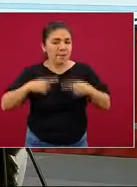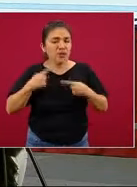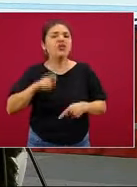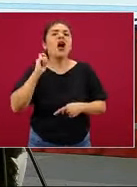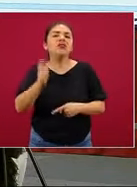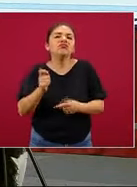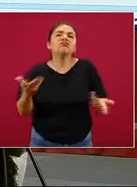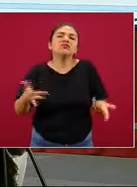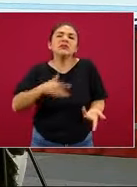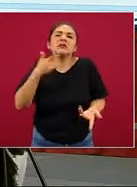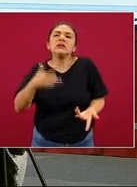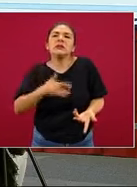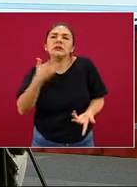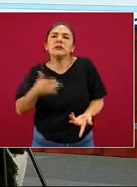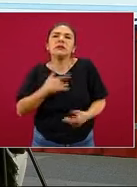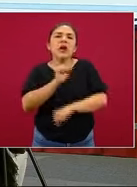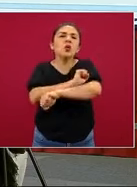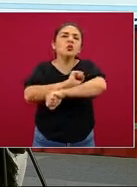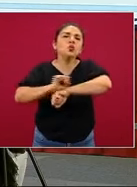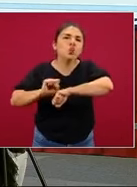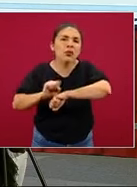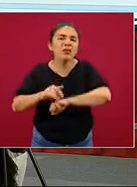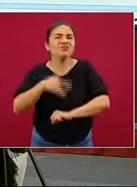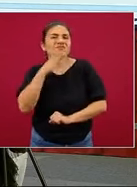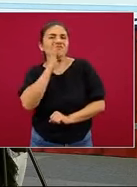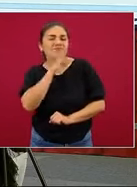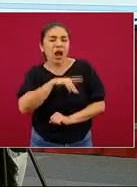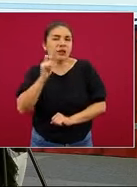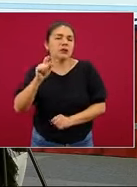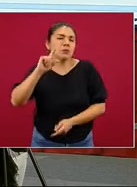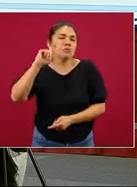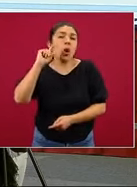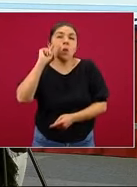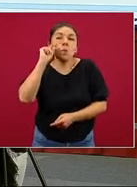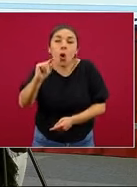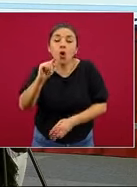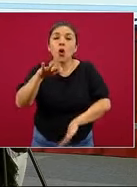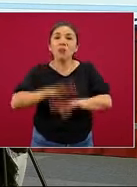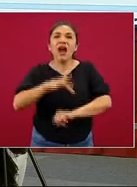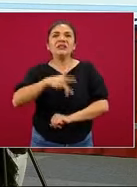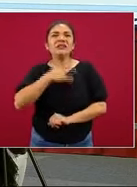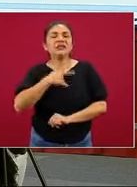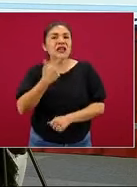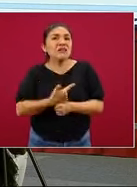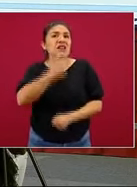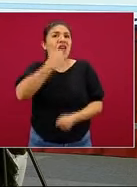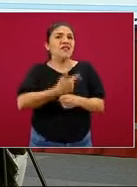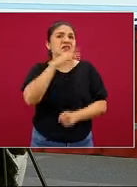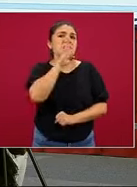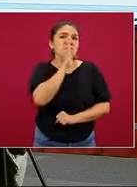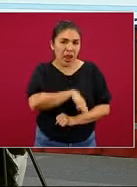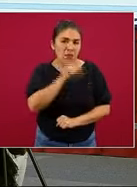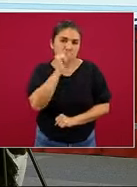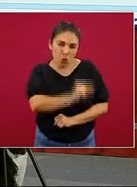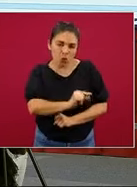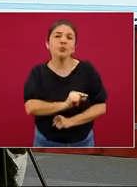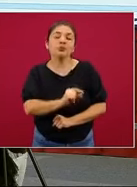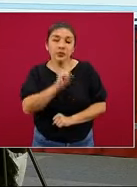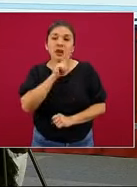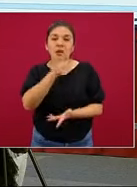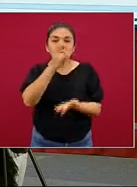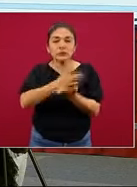cursa con sintomatología leve. Son los menos los que presentan sintomatología grave. Y también se ha identificado